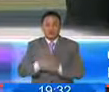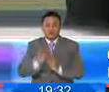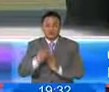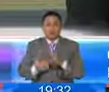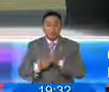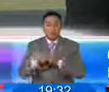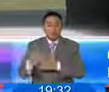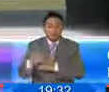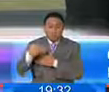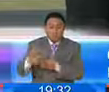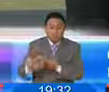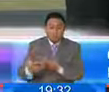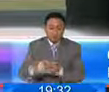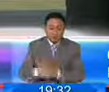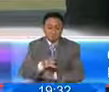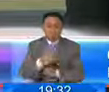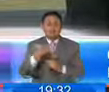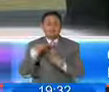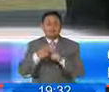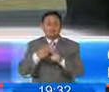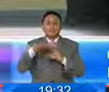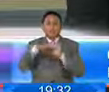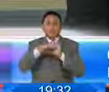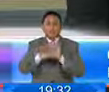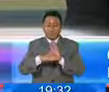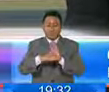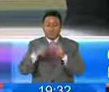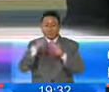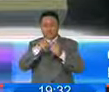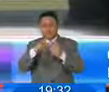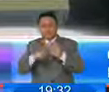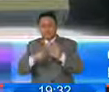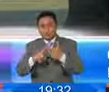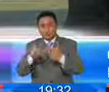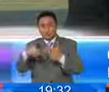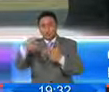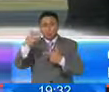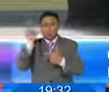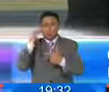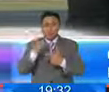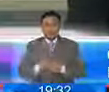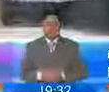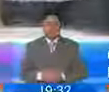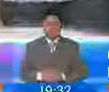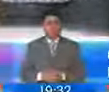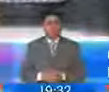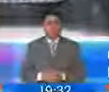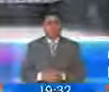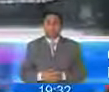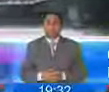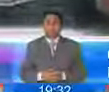etapa a través de una lista de espera que tendrá dos postulaciones en los próximos días.